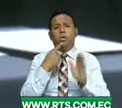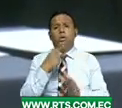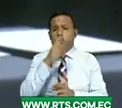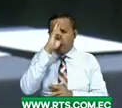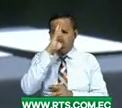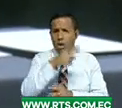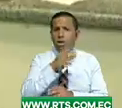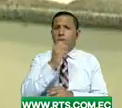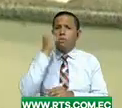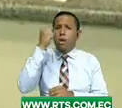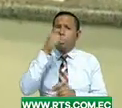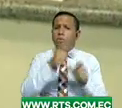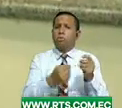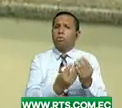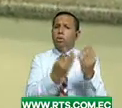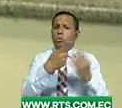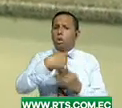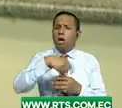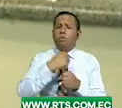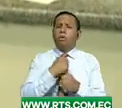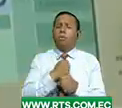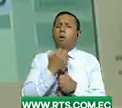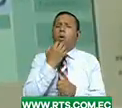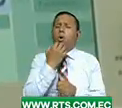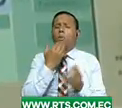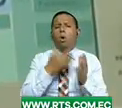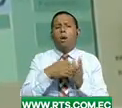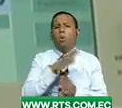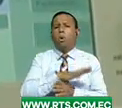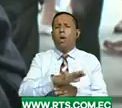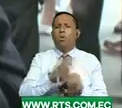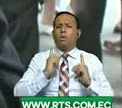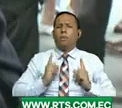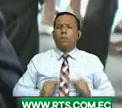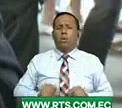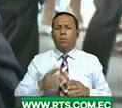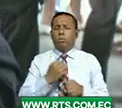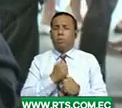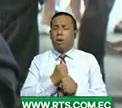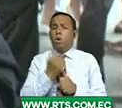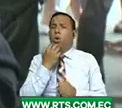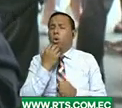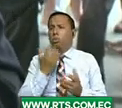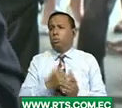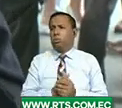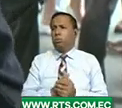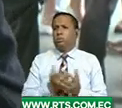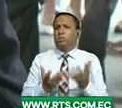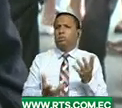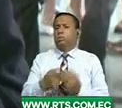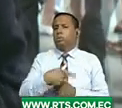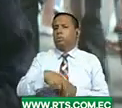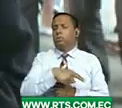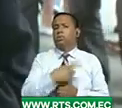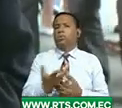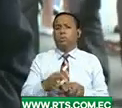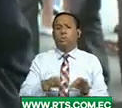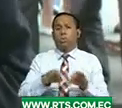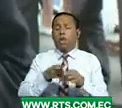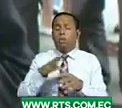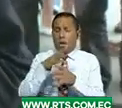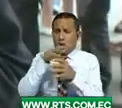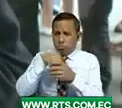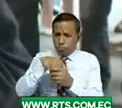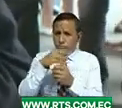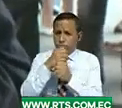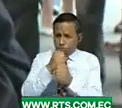los trabajadores sanitarios tienen al momento de ejercer sus labores. Lo primero que va a propiciar la ley es esa estabilidad. Segundo, va